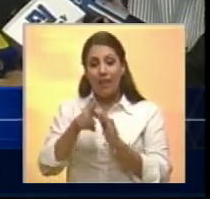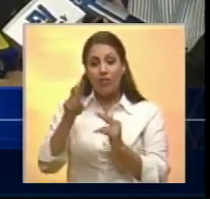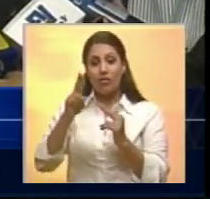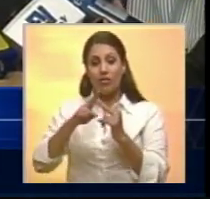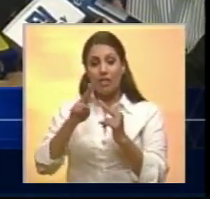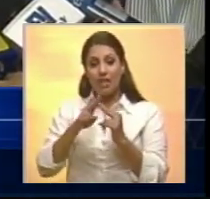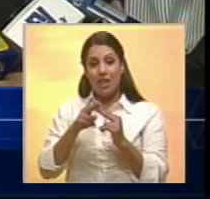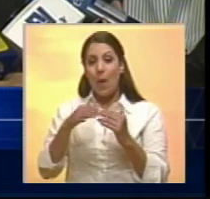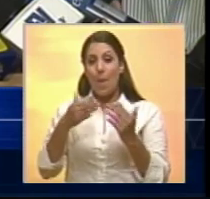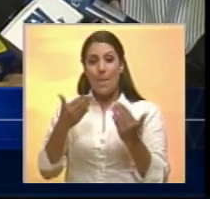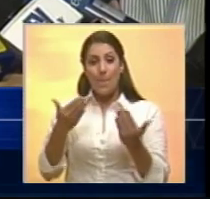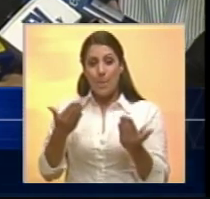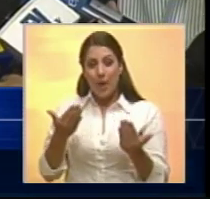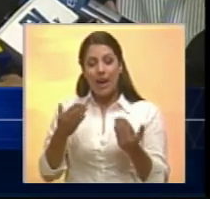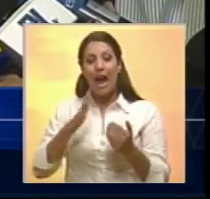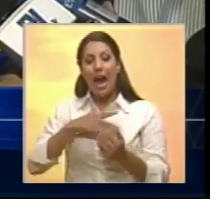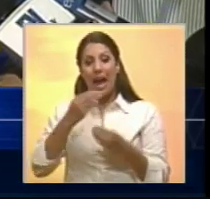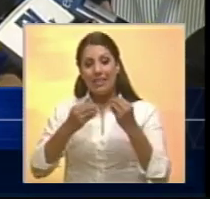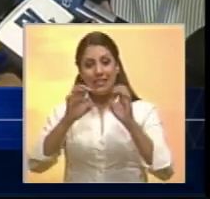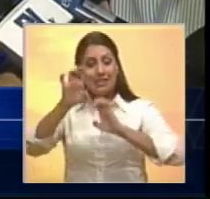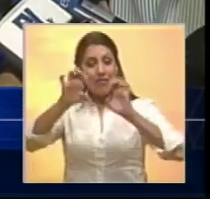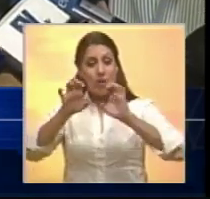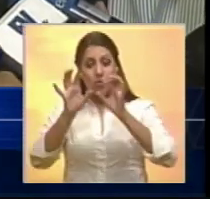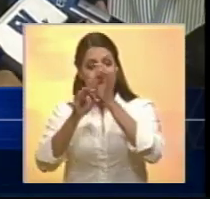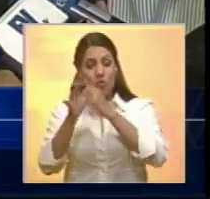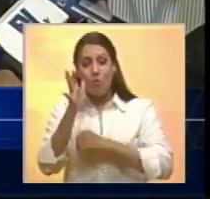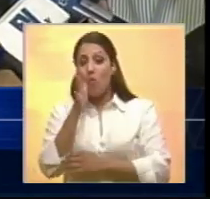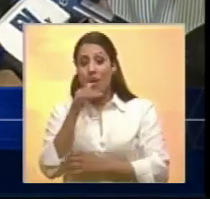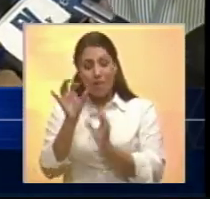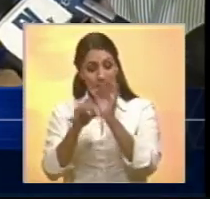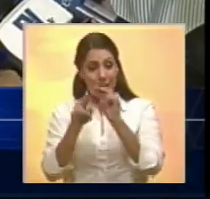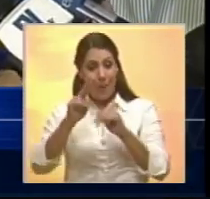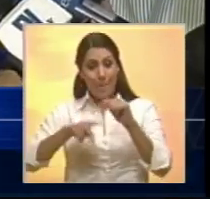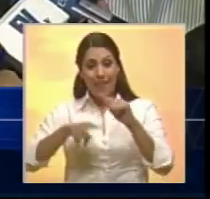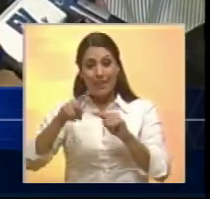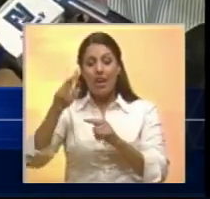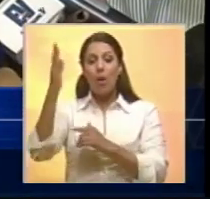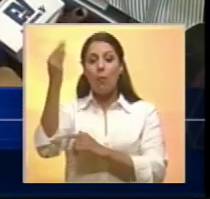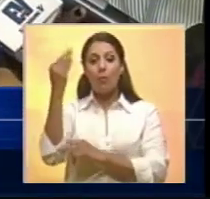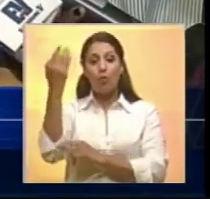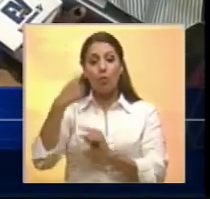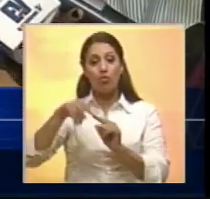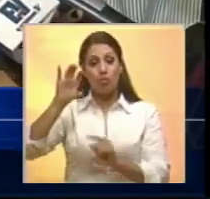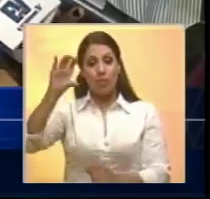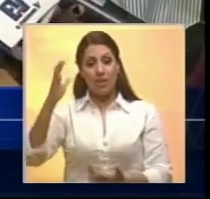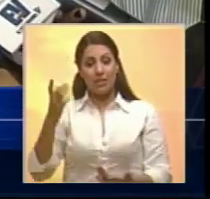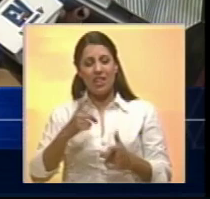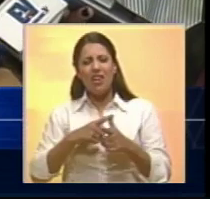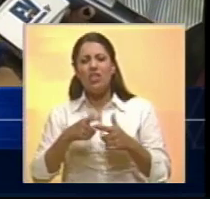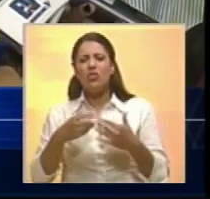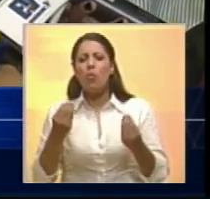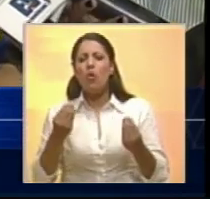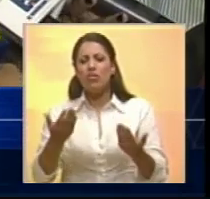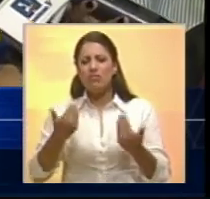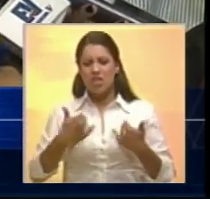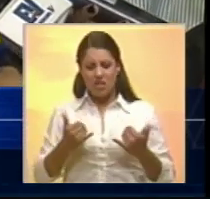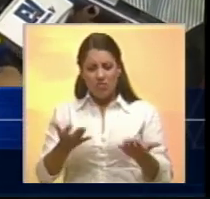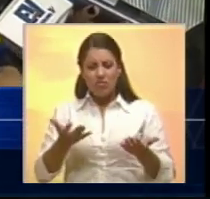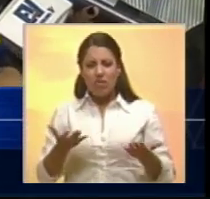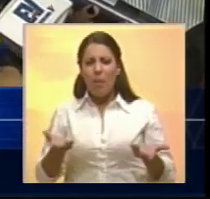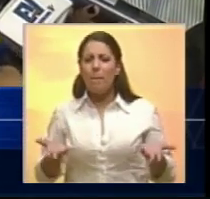para poder hacer los análisis, porque esos reactivos son importados. Entonces, ¿cuándo me van a entregar a mi